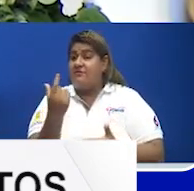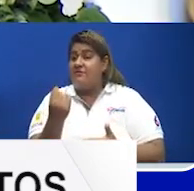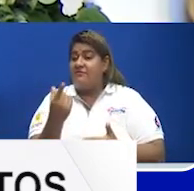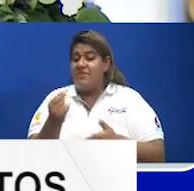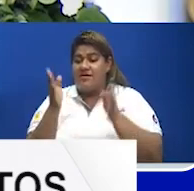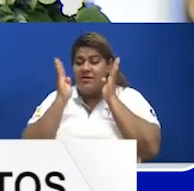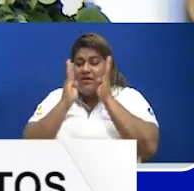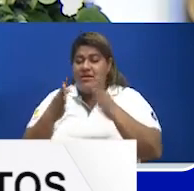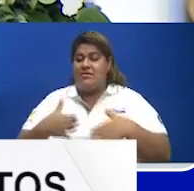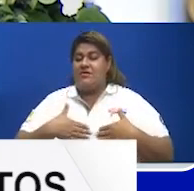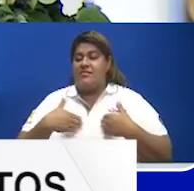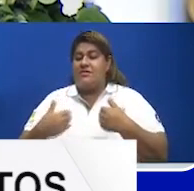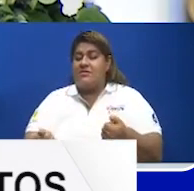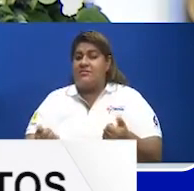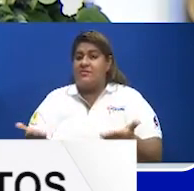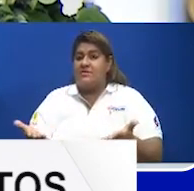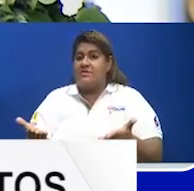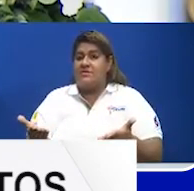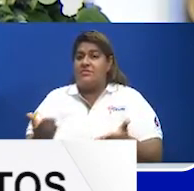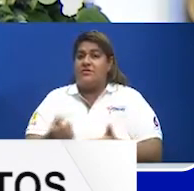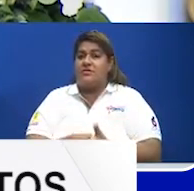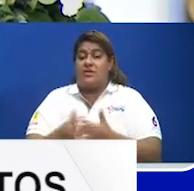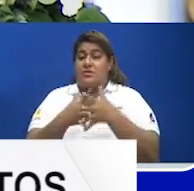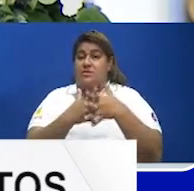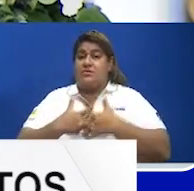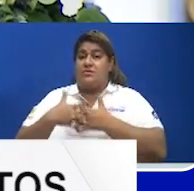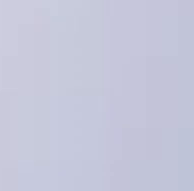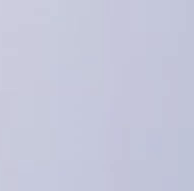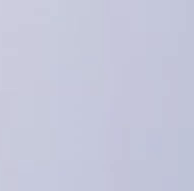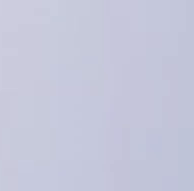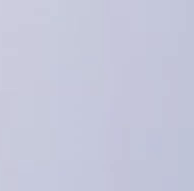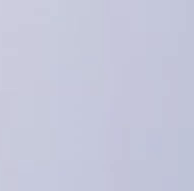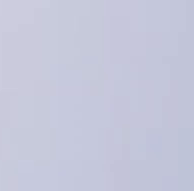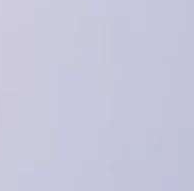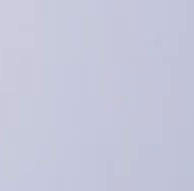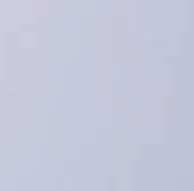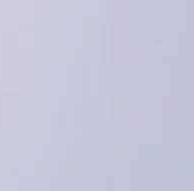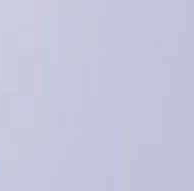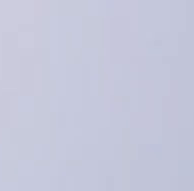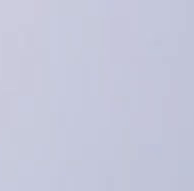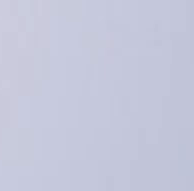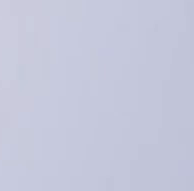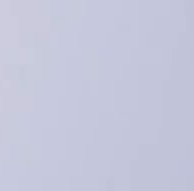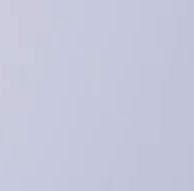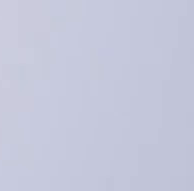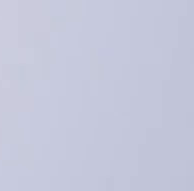esencia valerosa de nuestra cultura de liberación.